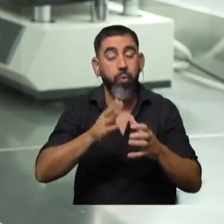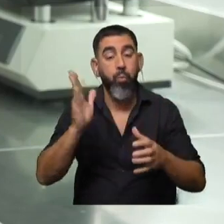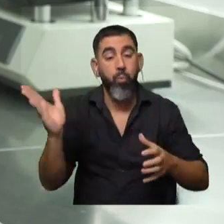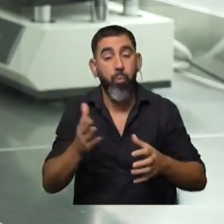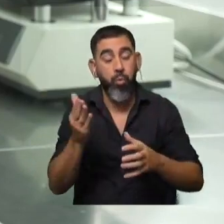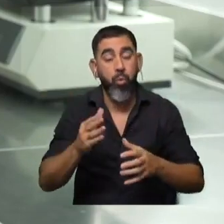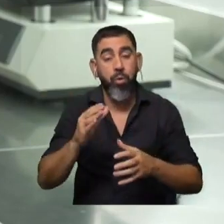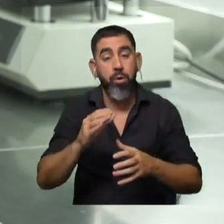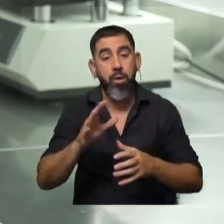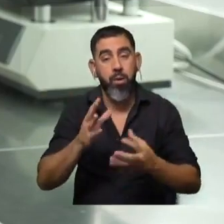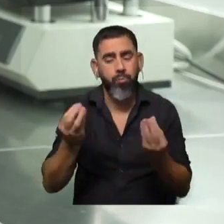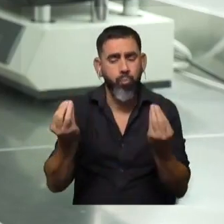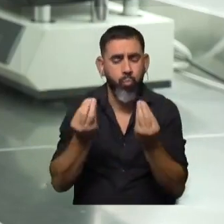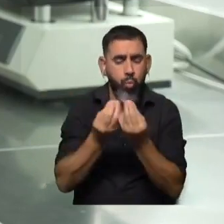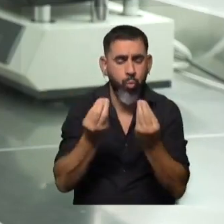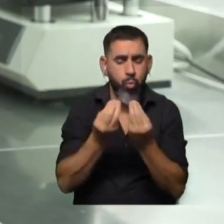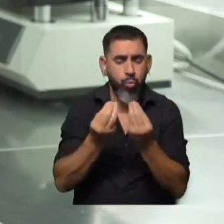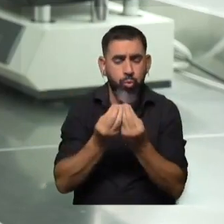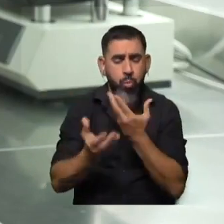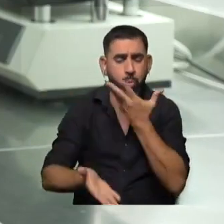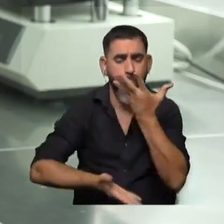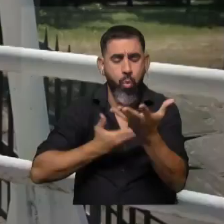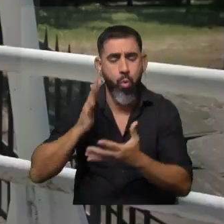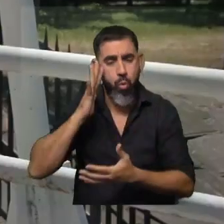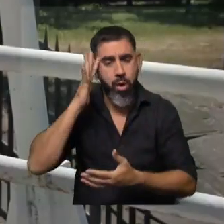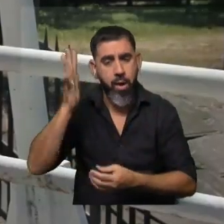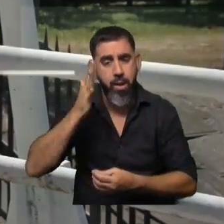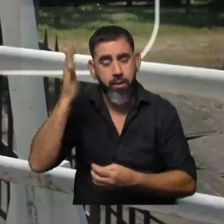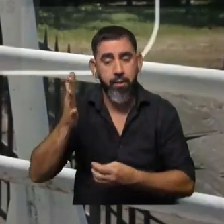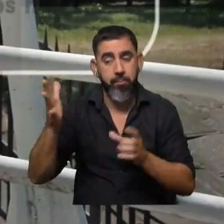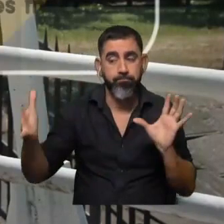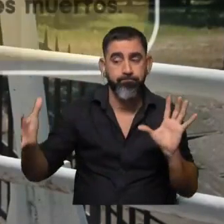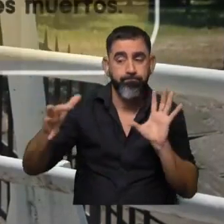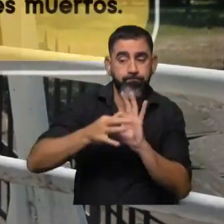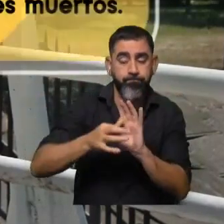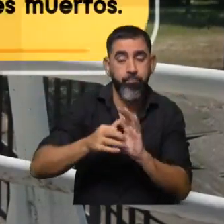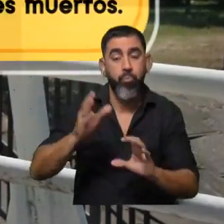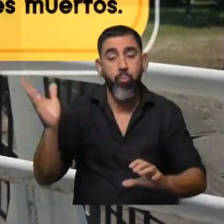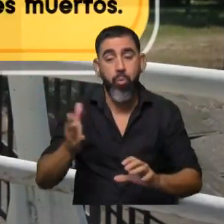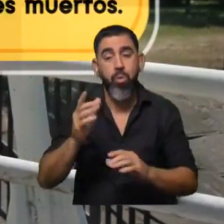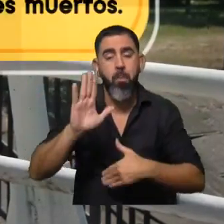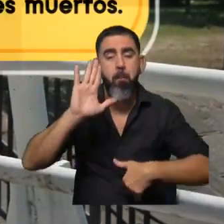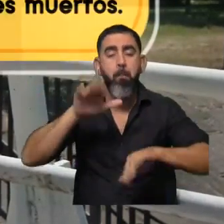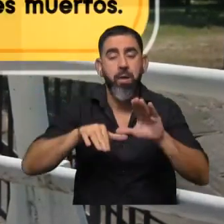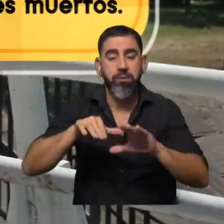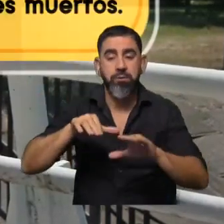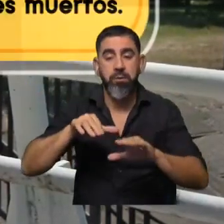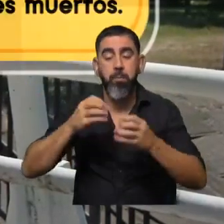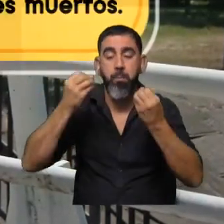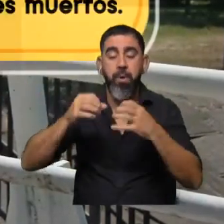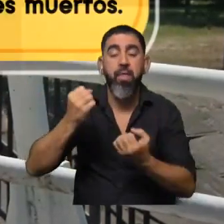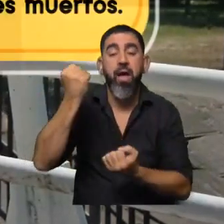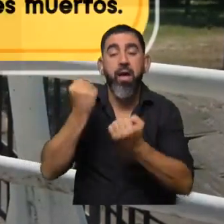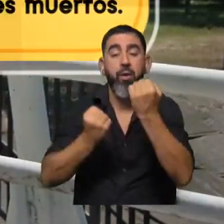que tuvieron muy alto esos niveles de malestar psicológico se asocian con aquellos productores que tuvieron mayores pérdidas